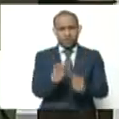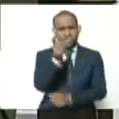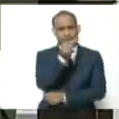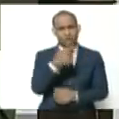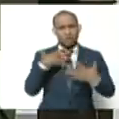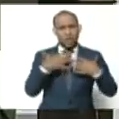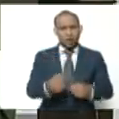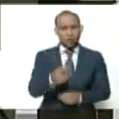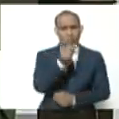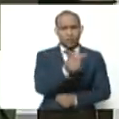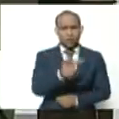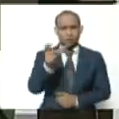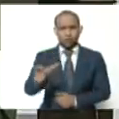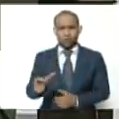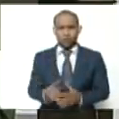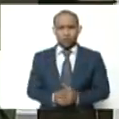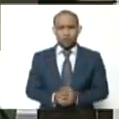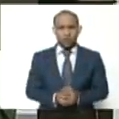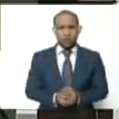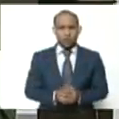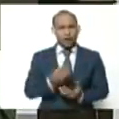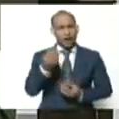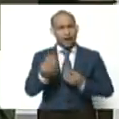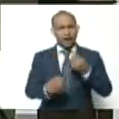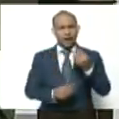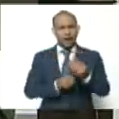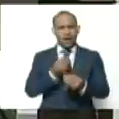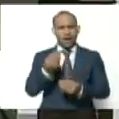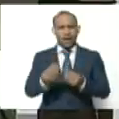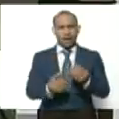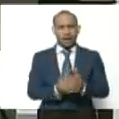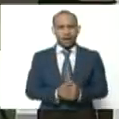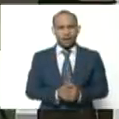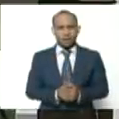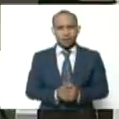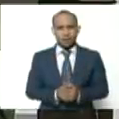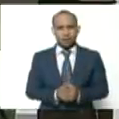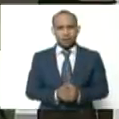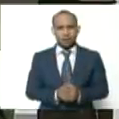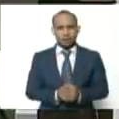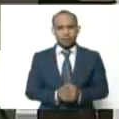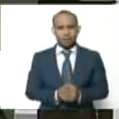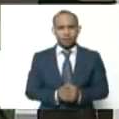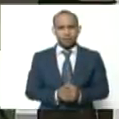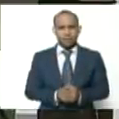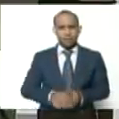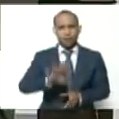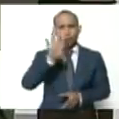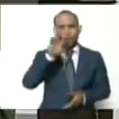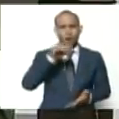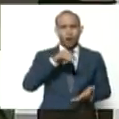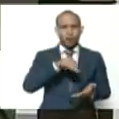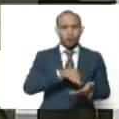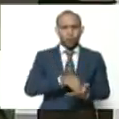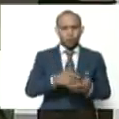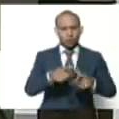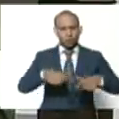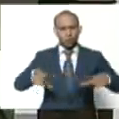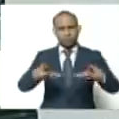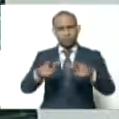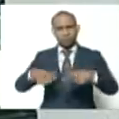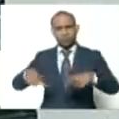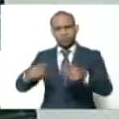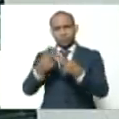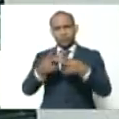Ciudadana de adecuar, adaptar los 4.000 cuadrantes de paz